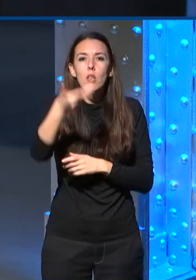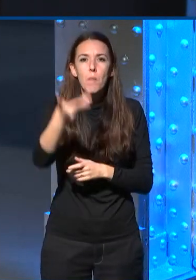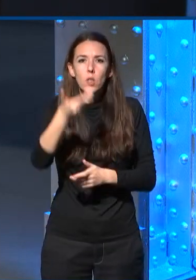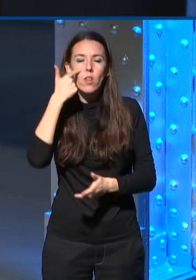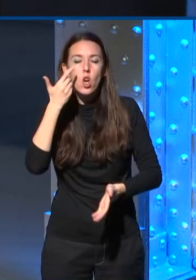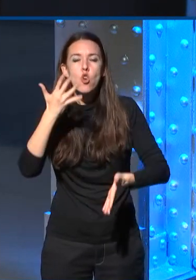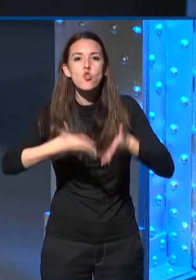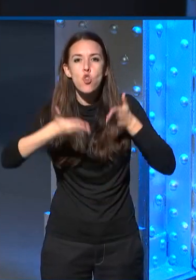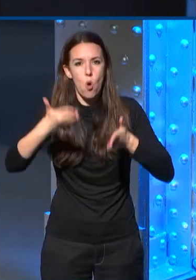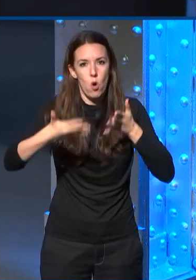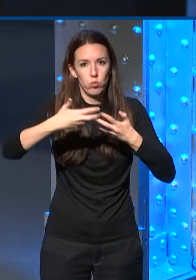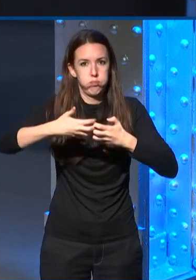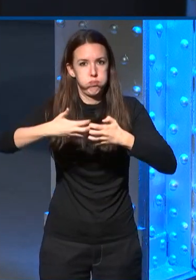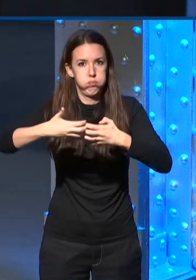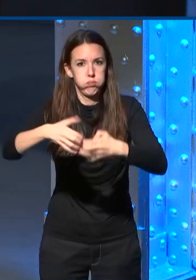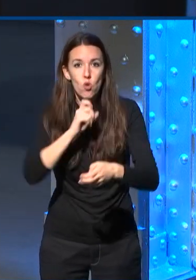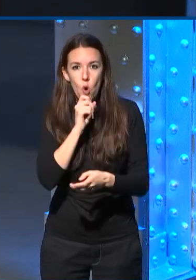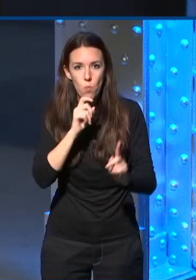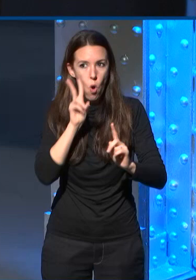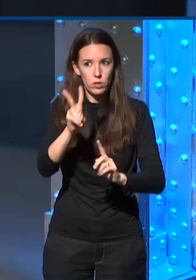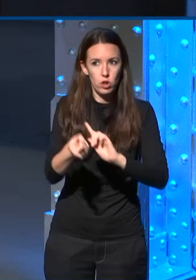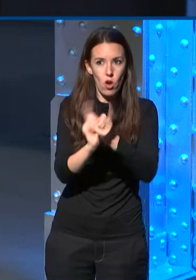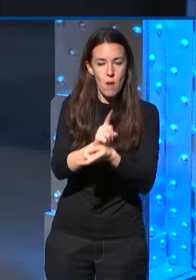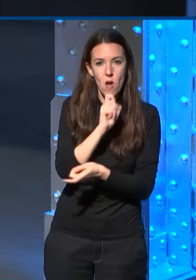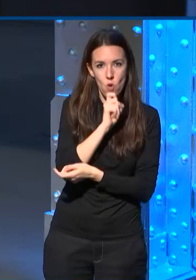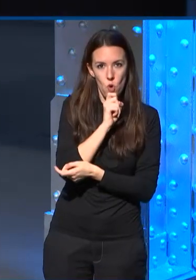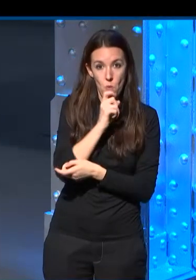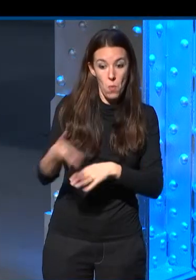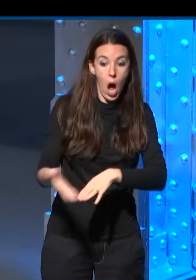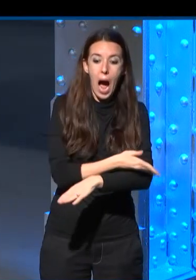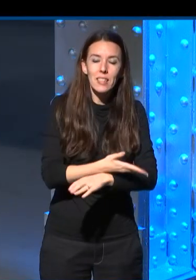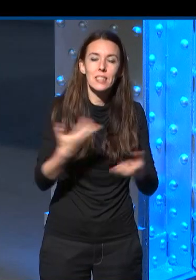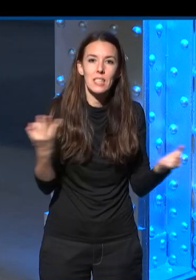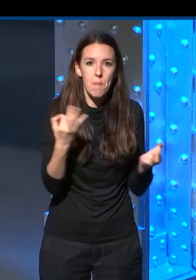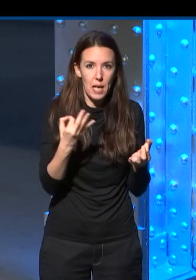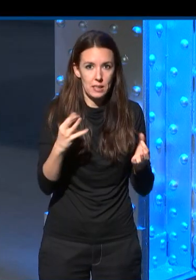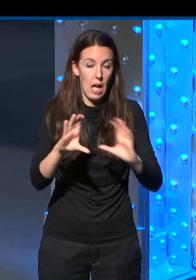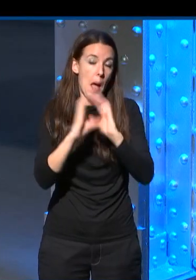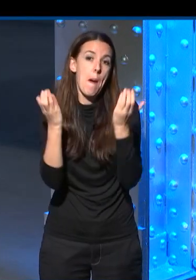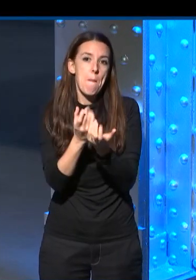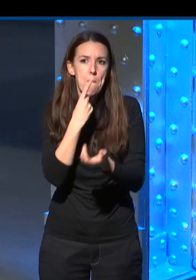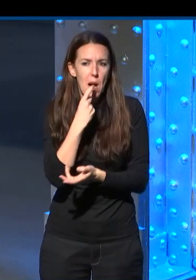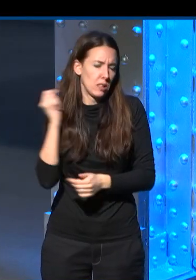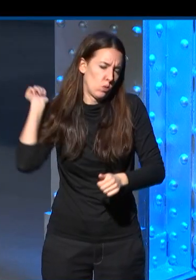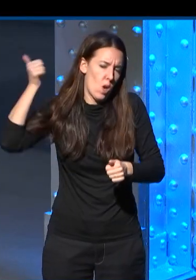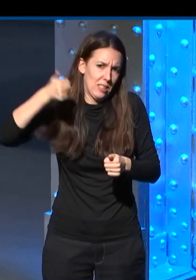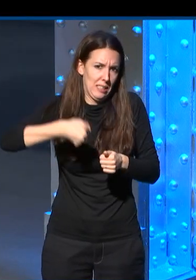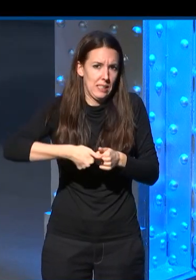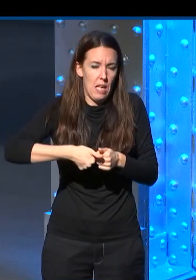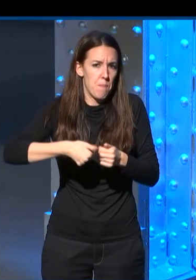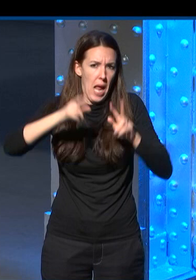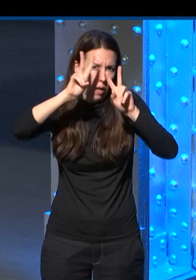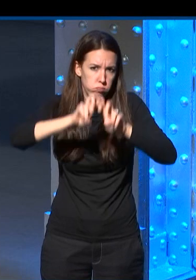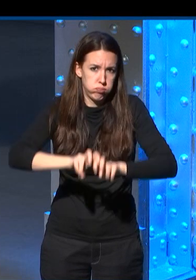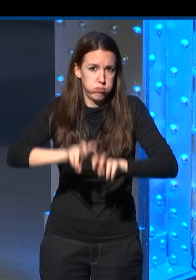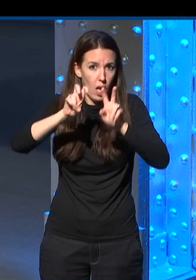robótica de Marte. ¿Cómo cambió nuestra visión de Marte? ¿Qué pasaba antes de la exploración robótica? Bueno, Marte se iba observando desde siempre, pero quizás nos podemos